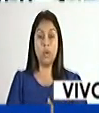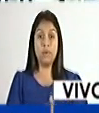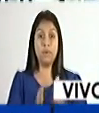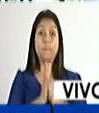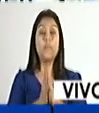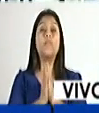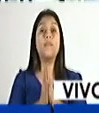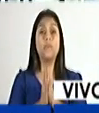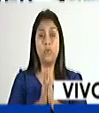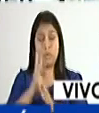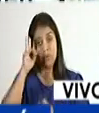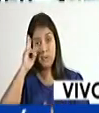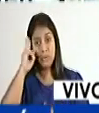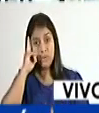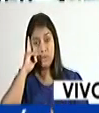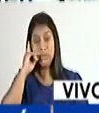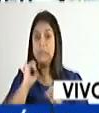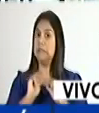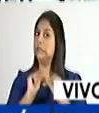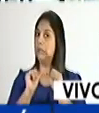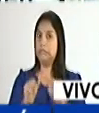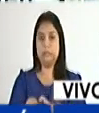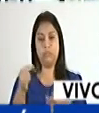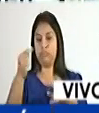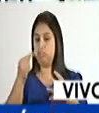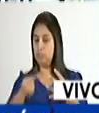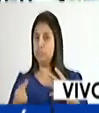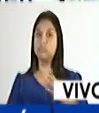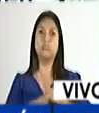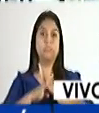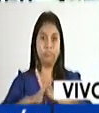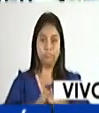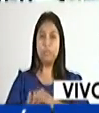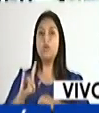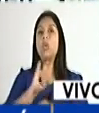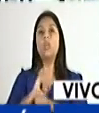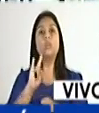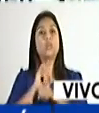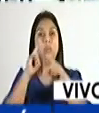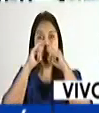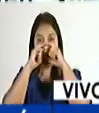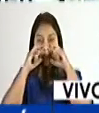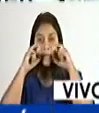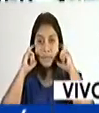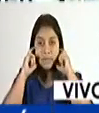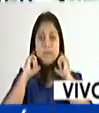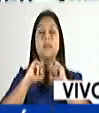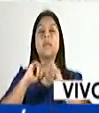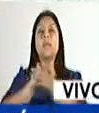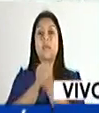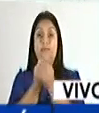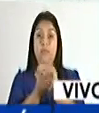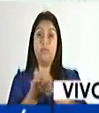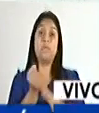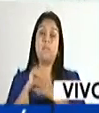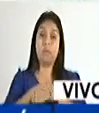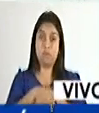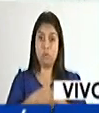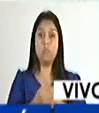Por favor, recordemos continuar con las medidas preventivas como el uso de la mascarilla, el lavado de